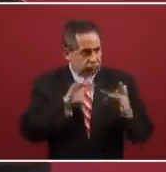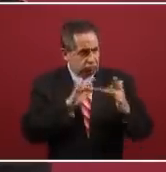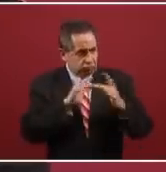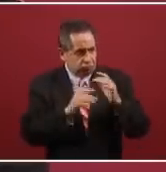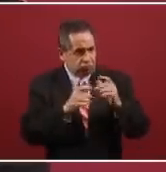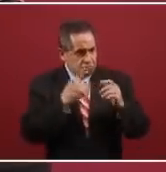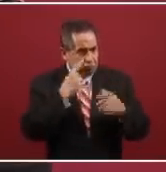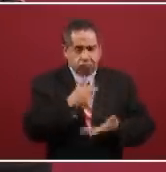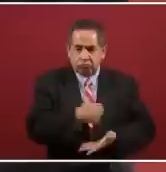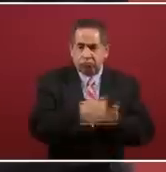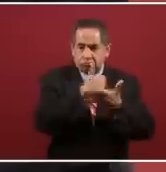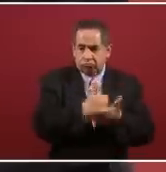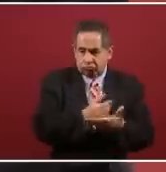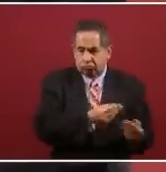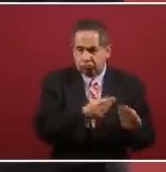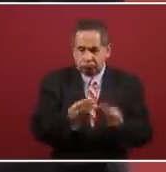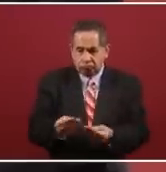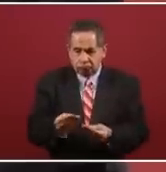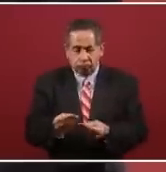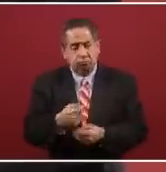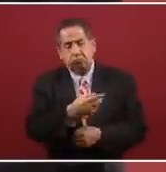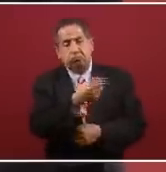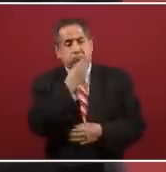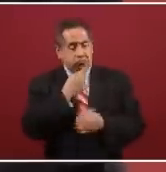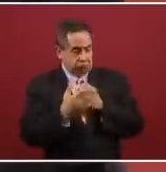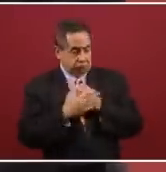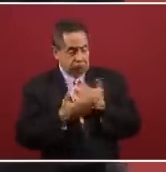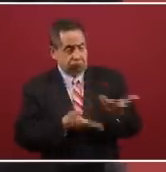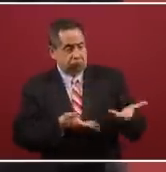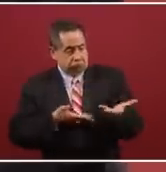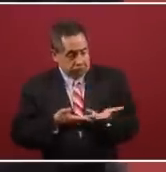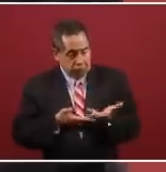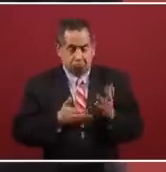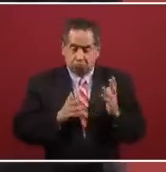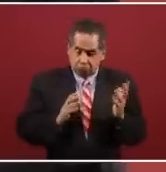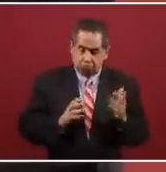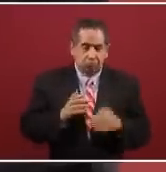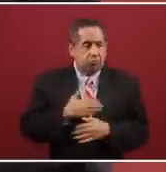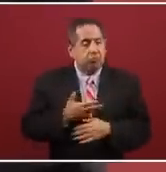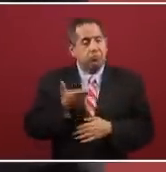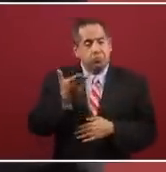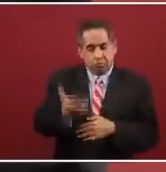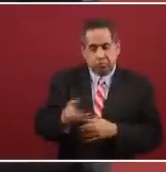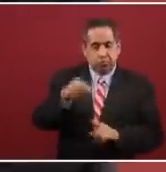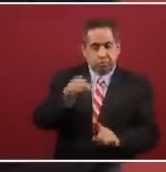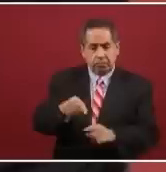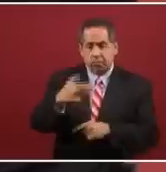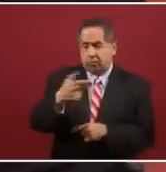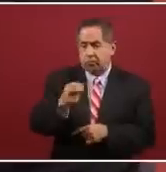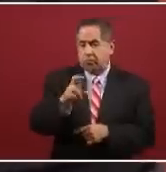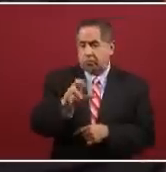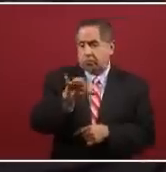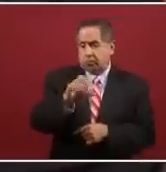para ayudar. Eso fue lo que me plantearon. Y yo le pedí a Horacio